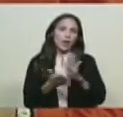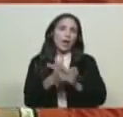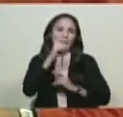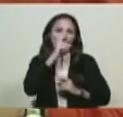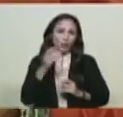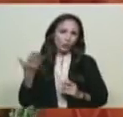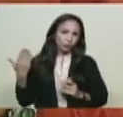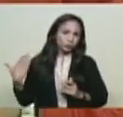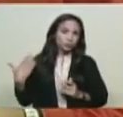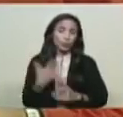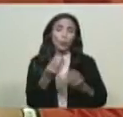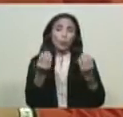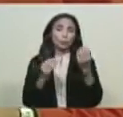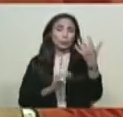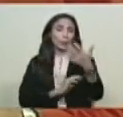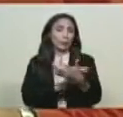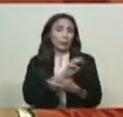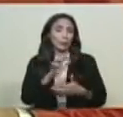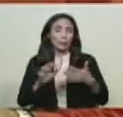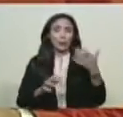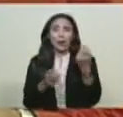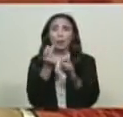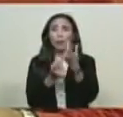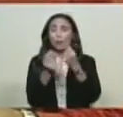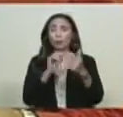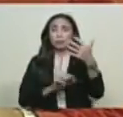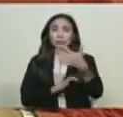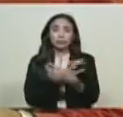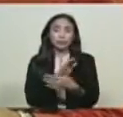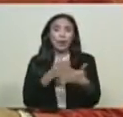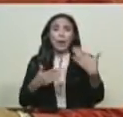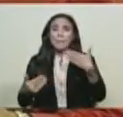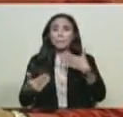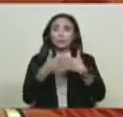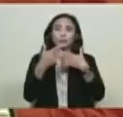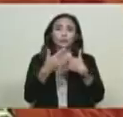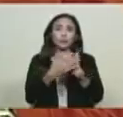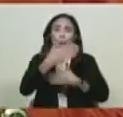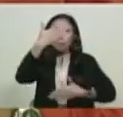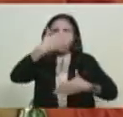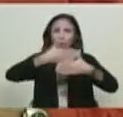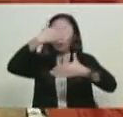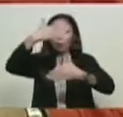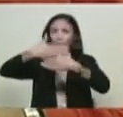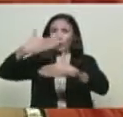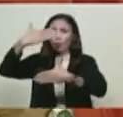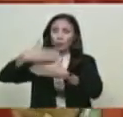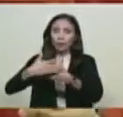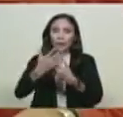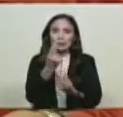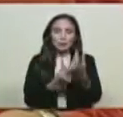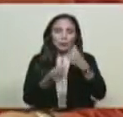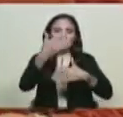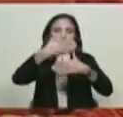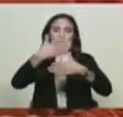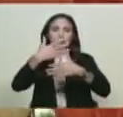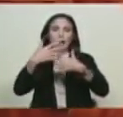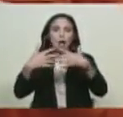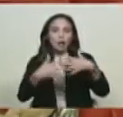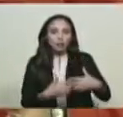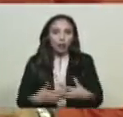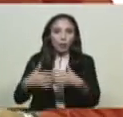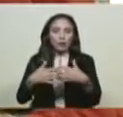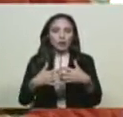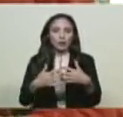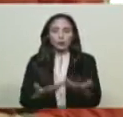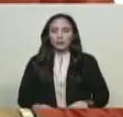sometidos a una intensa guerra económica y con el bloqueo financiero y la persecución financiera del gobierno de Estados Unidos y de